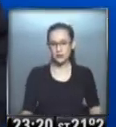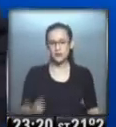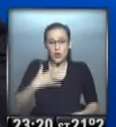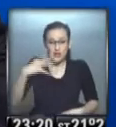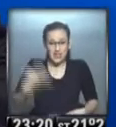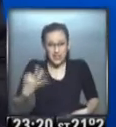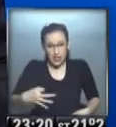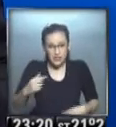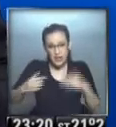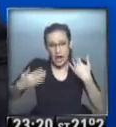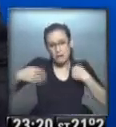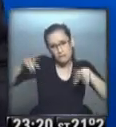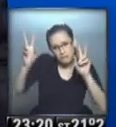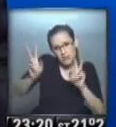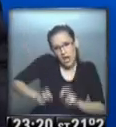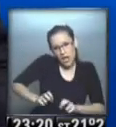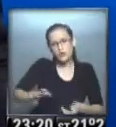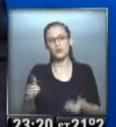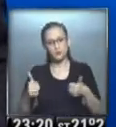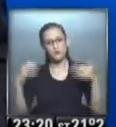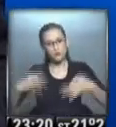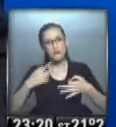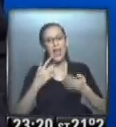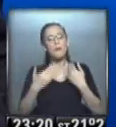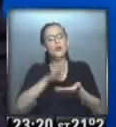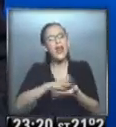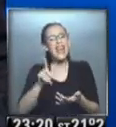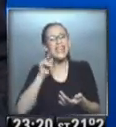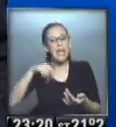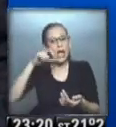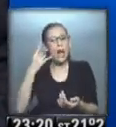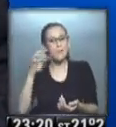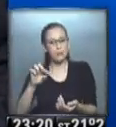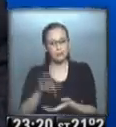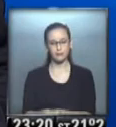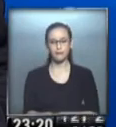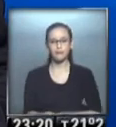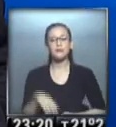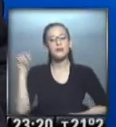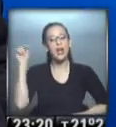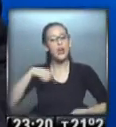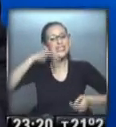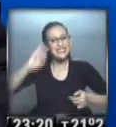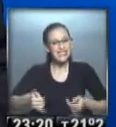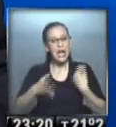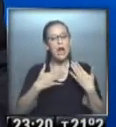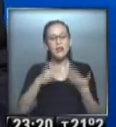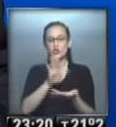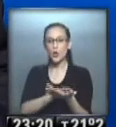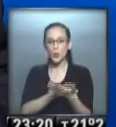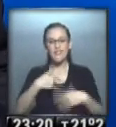No, de verdad, vamos a investigar. Vamos a investigar el término line-up. Comenzamos ahora sí con toda